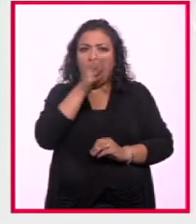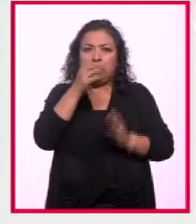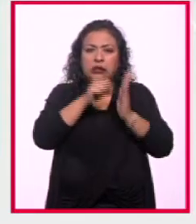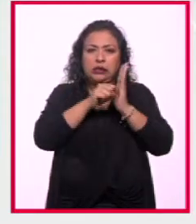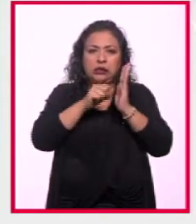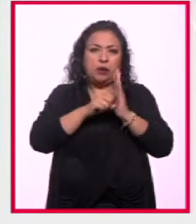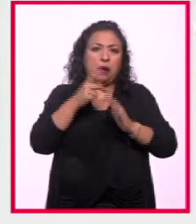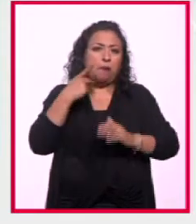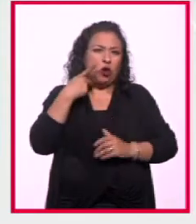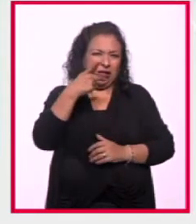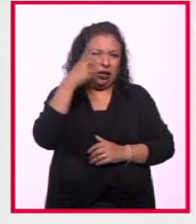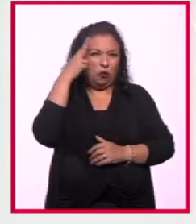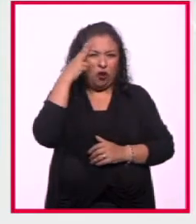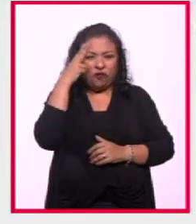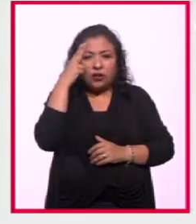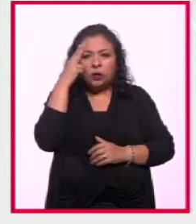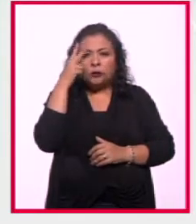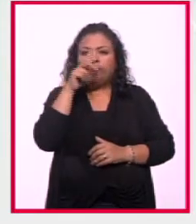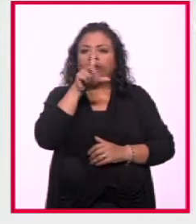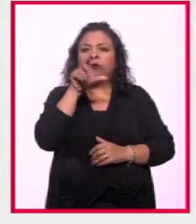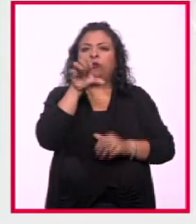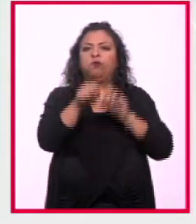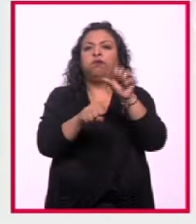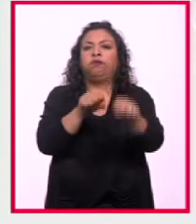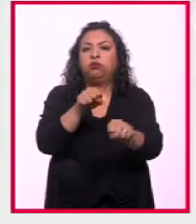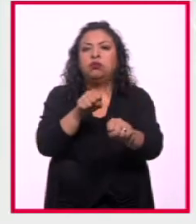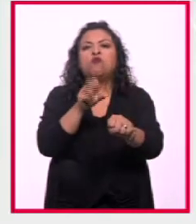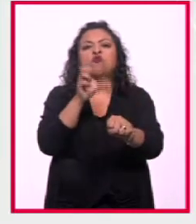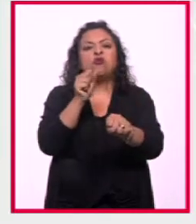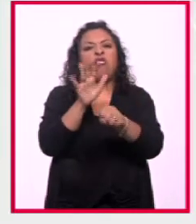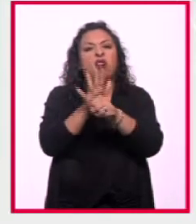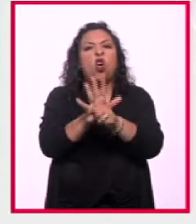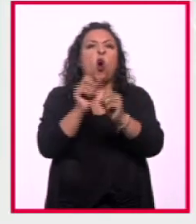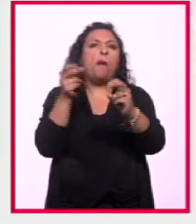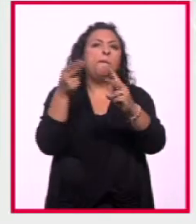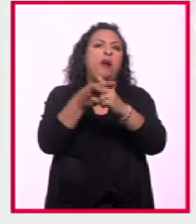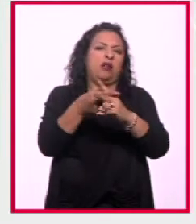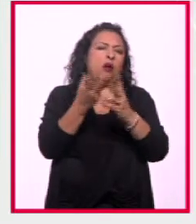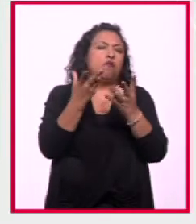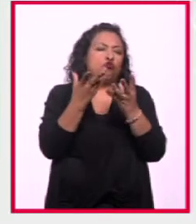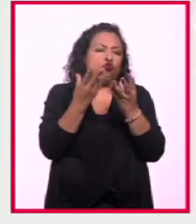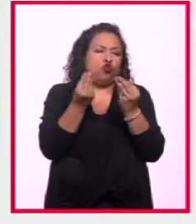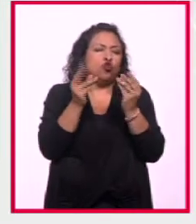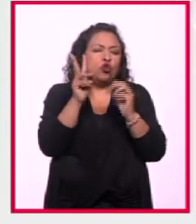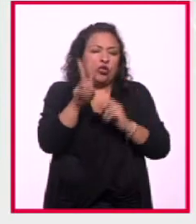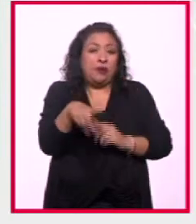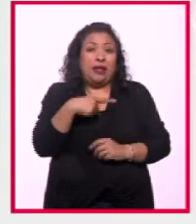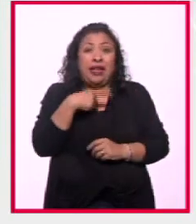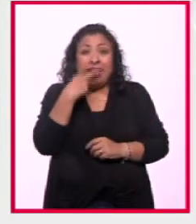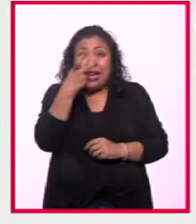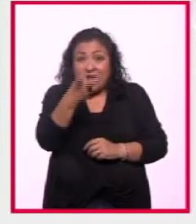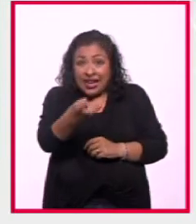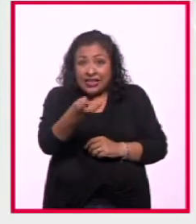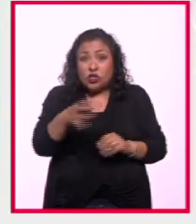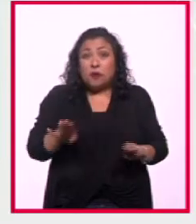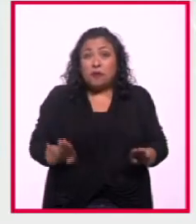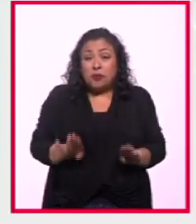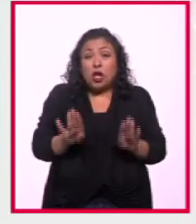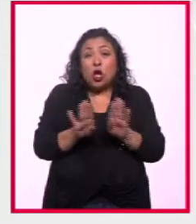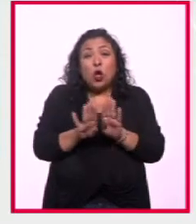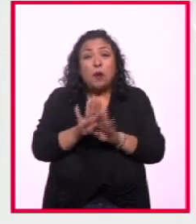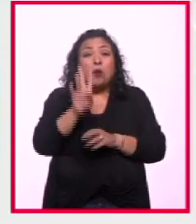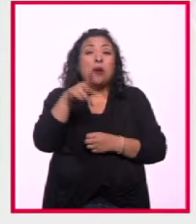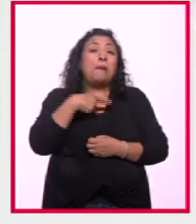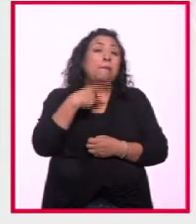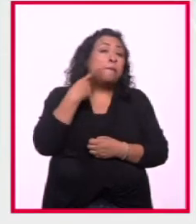político porfirista eran perseguidos y en muchos casos reprimidos y asesinados entonces son estas condiciones la